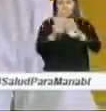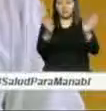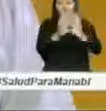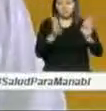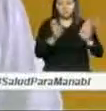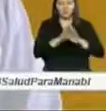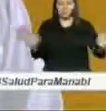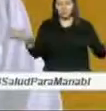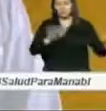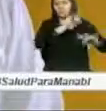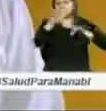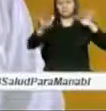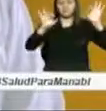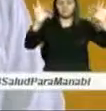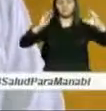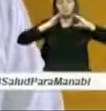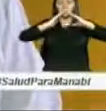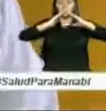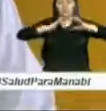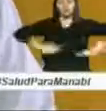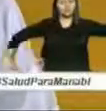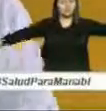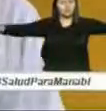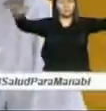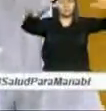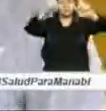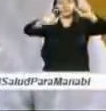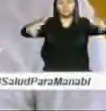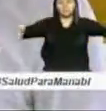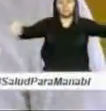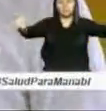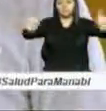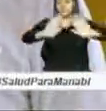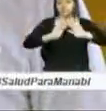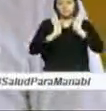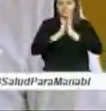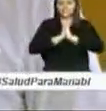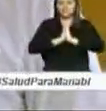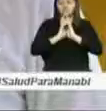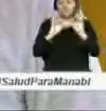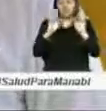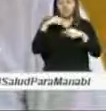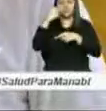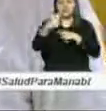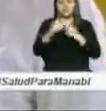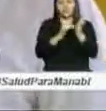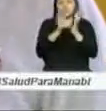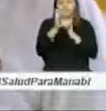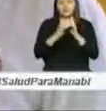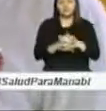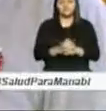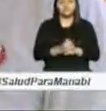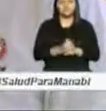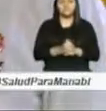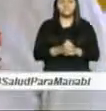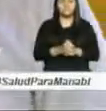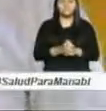eso significará que todas las personas damnificadas que estaban albergadas han por fin recuperado sus